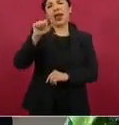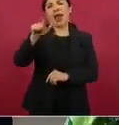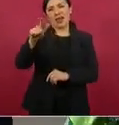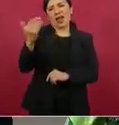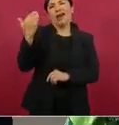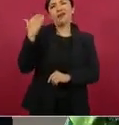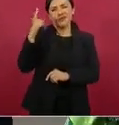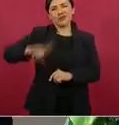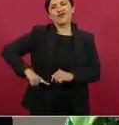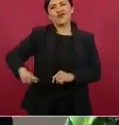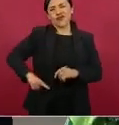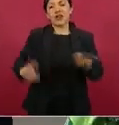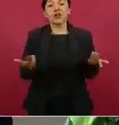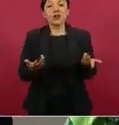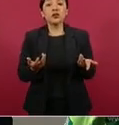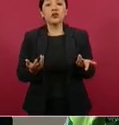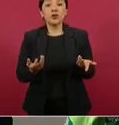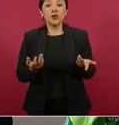para